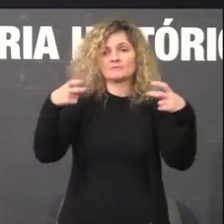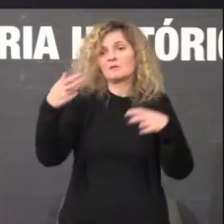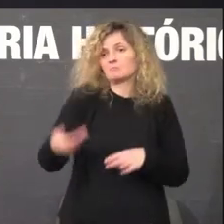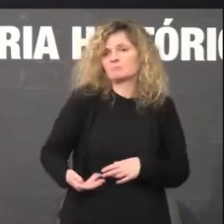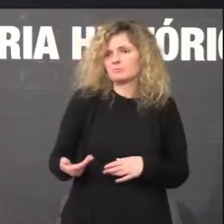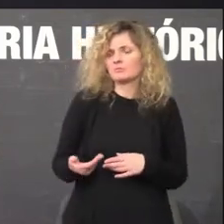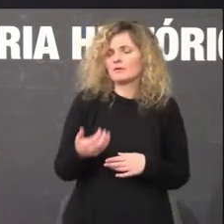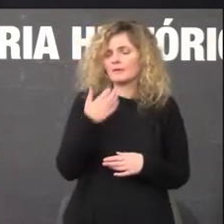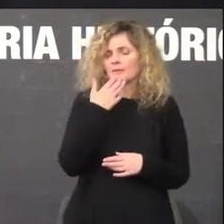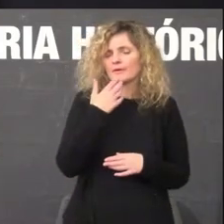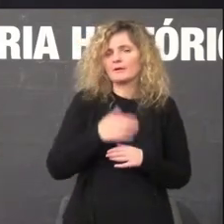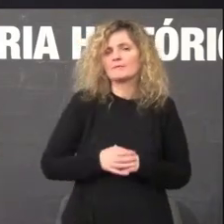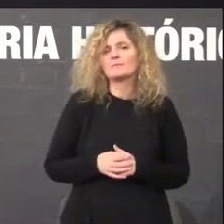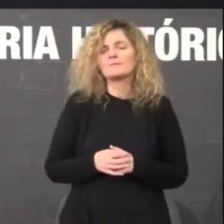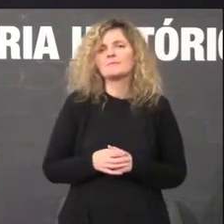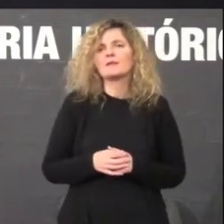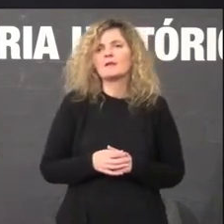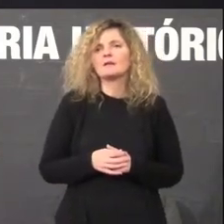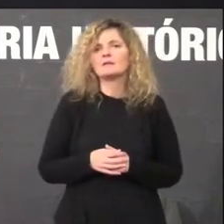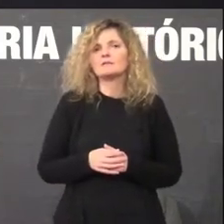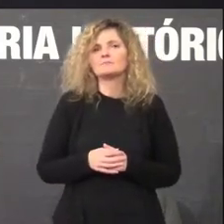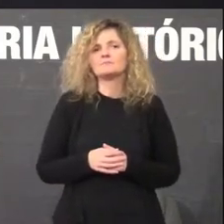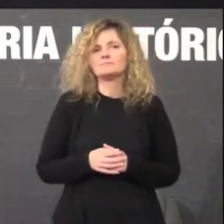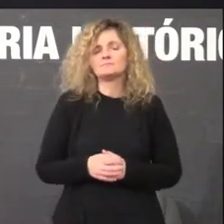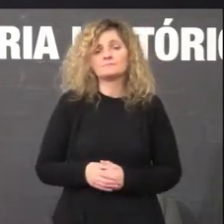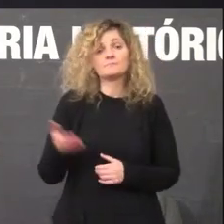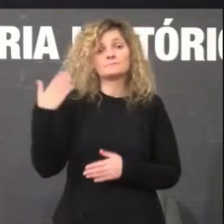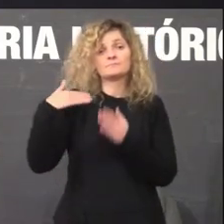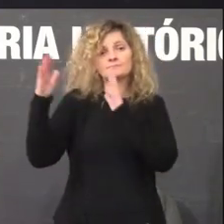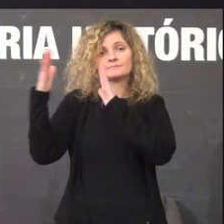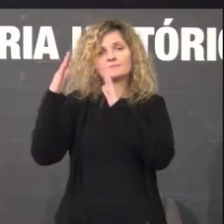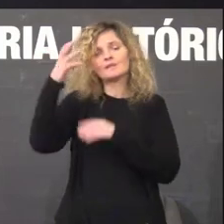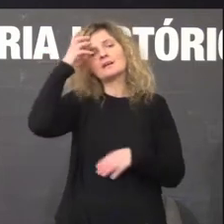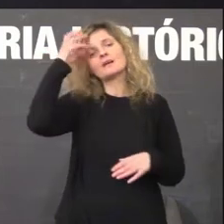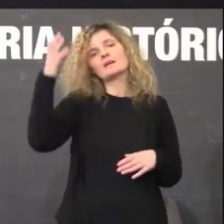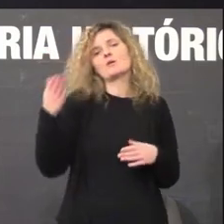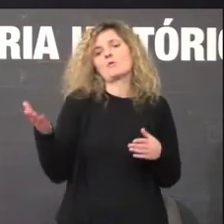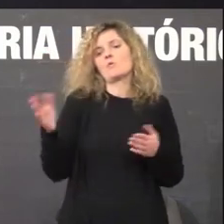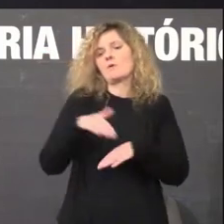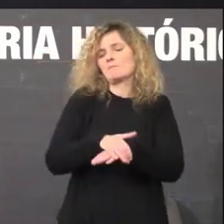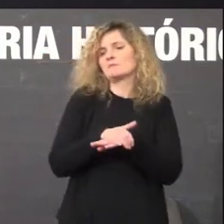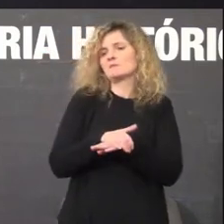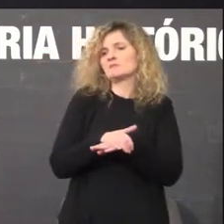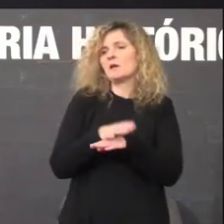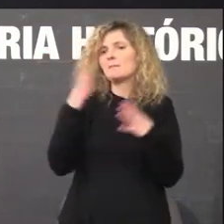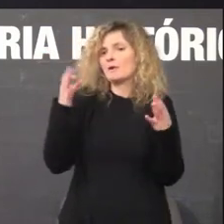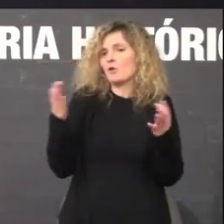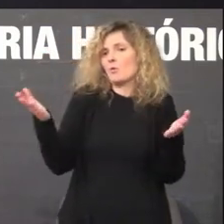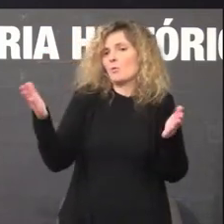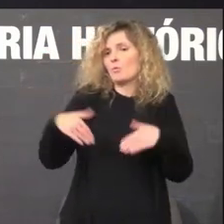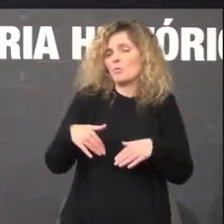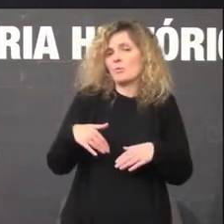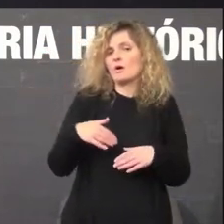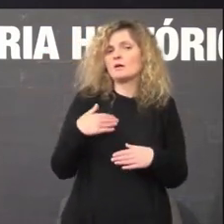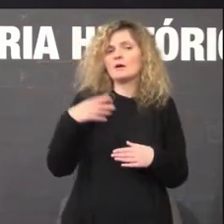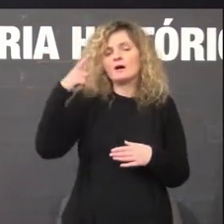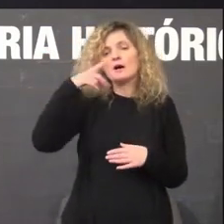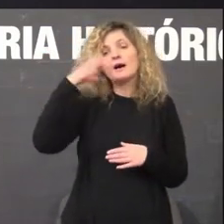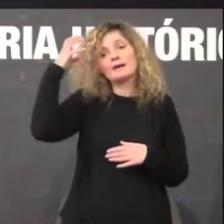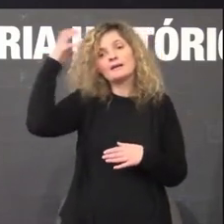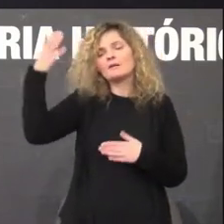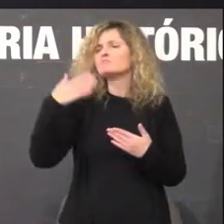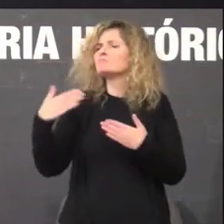¿no? Trascendentales. En aquel momento el rey no tiene amistades peligrosas. Es verdad que el rey se relaciona con